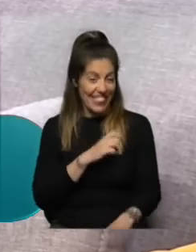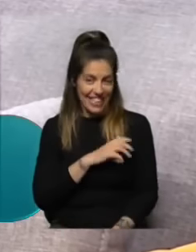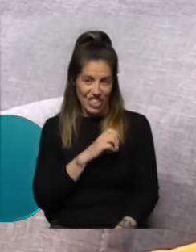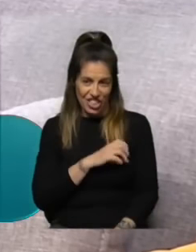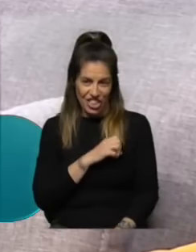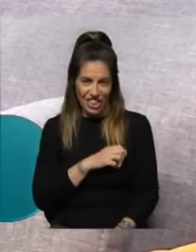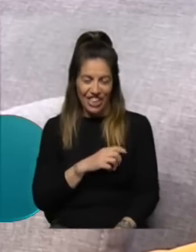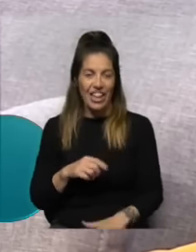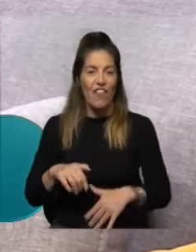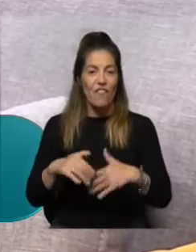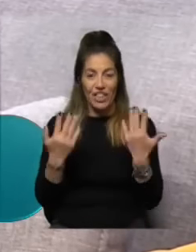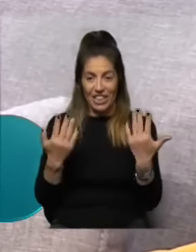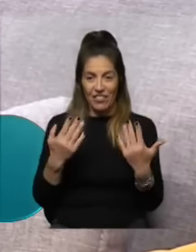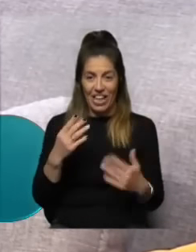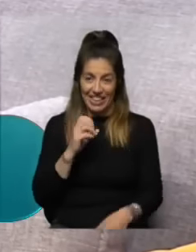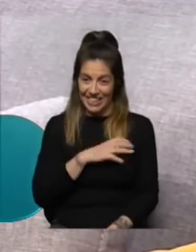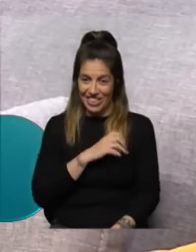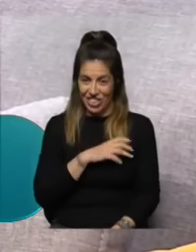del Festival sí. Chile Monos.